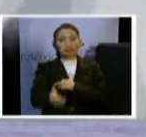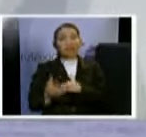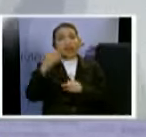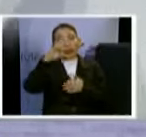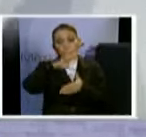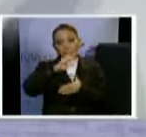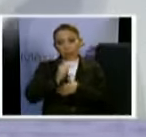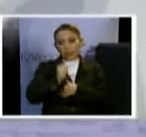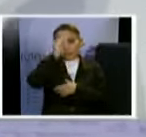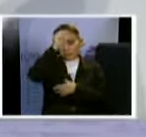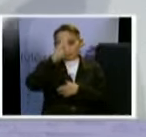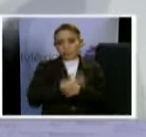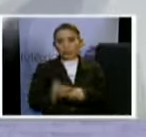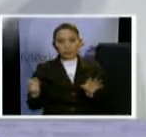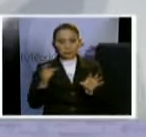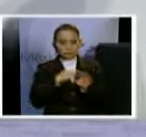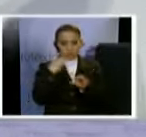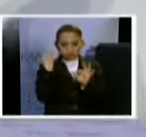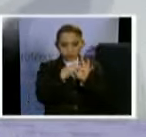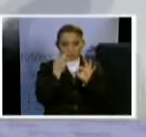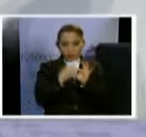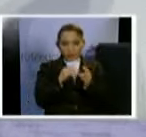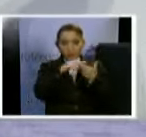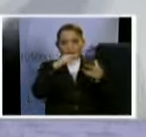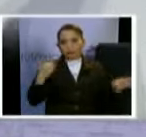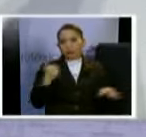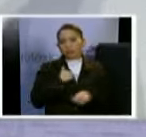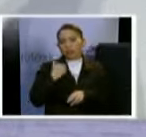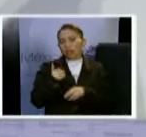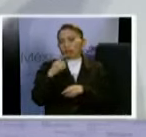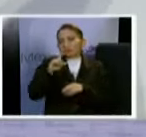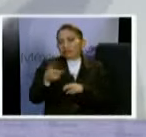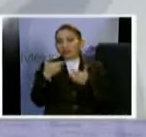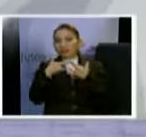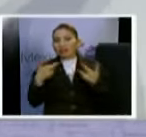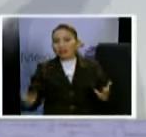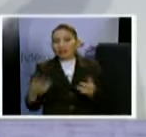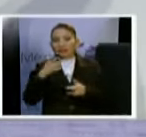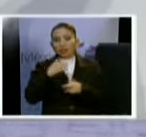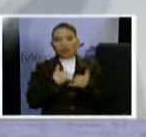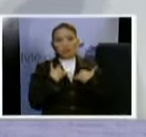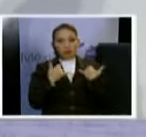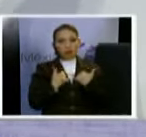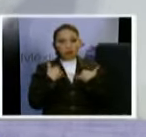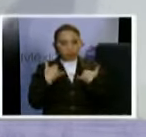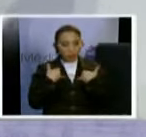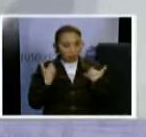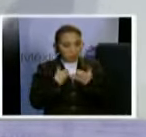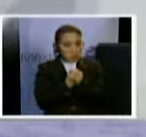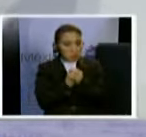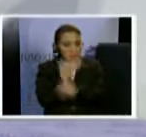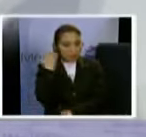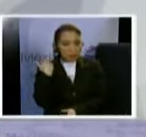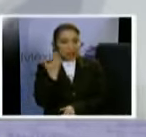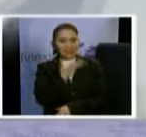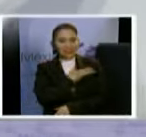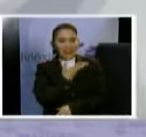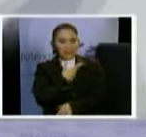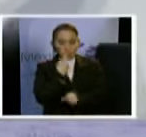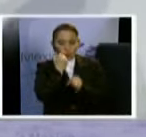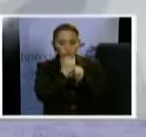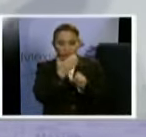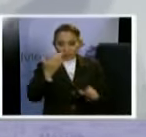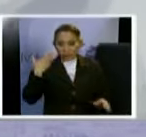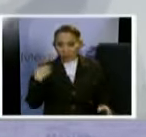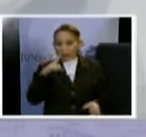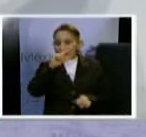del Norte. Comentarios puntuales. La relación con Canadá es una relación relativamente joven. Se cumple precisamente el año